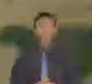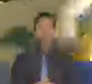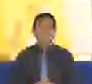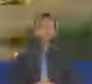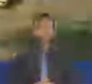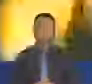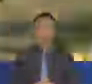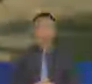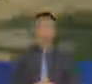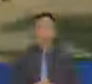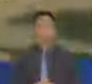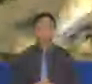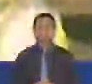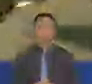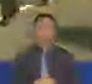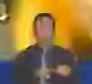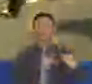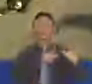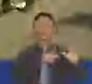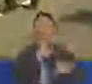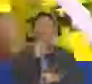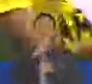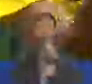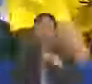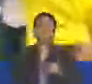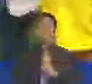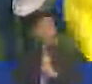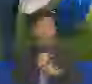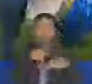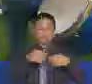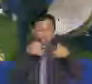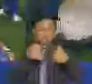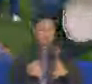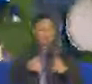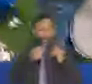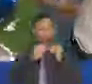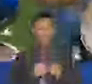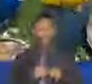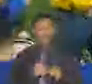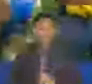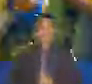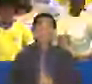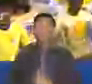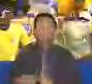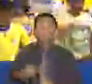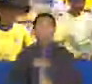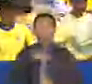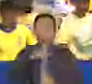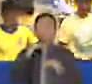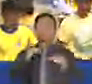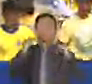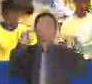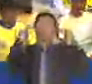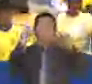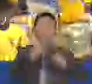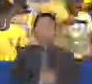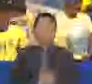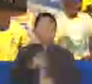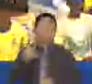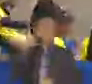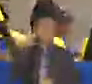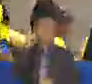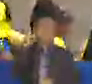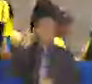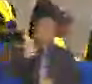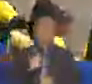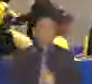Hoy casi 81 años y esta banda se mantiene intacta en su formación es una institución jerarquizada para ser líder de la